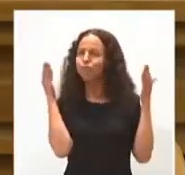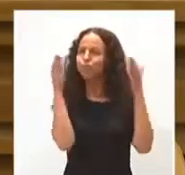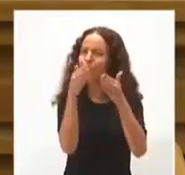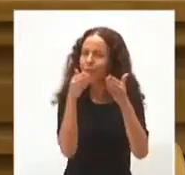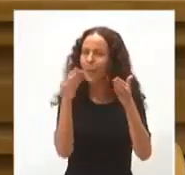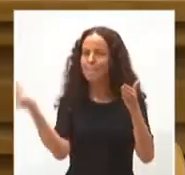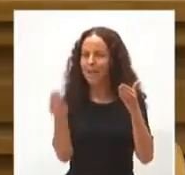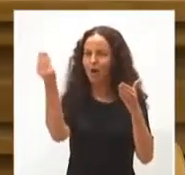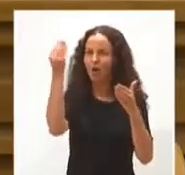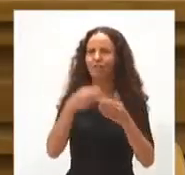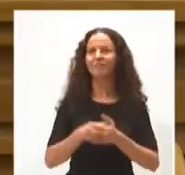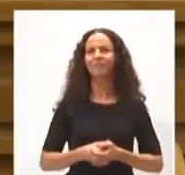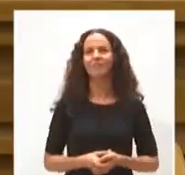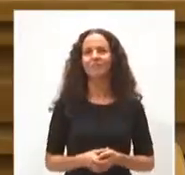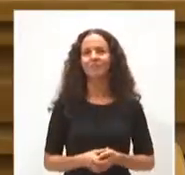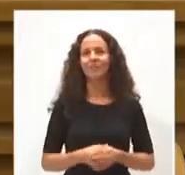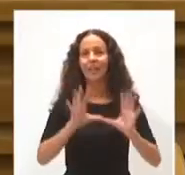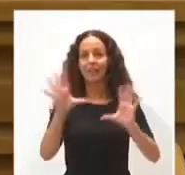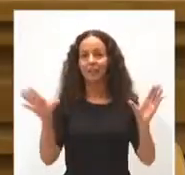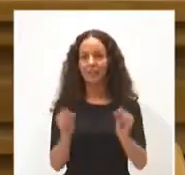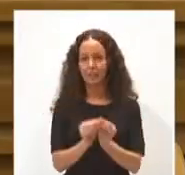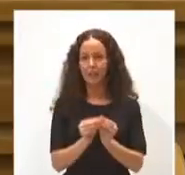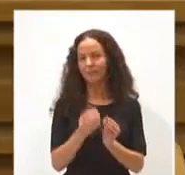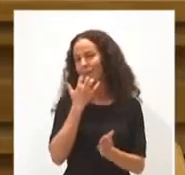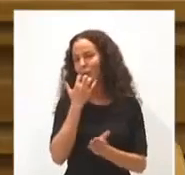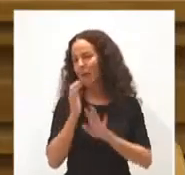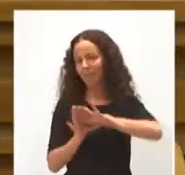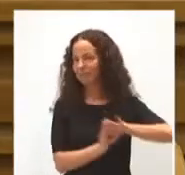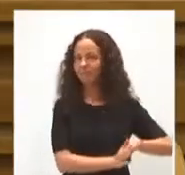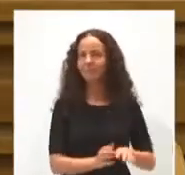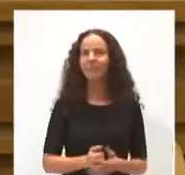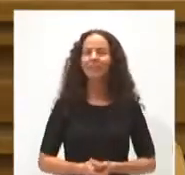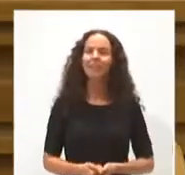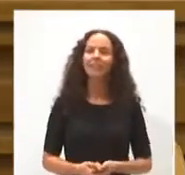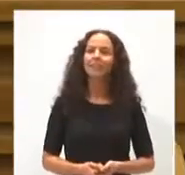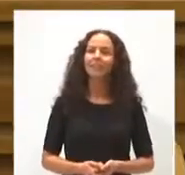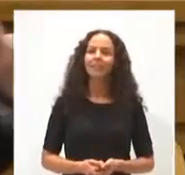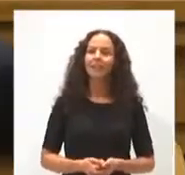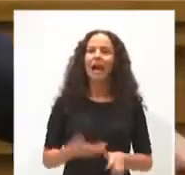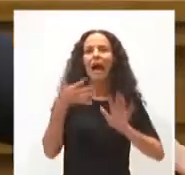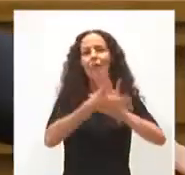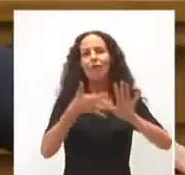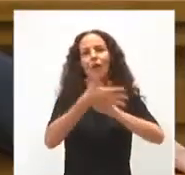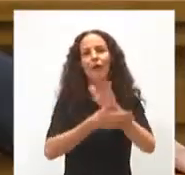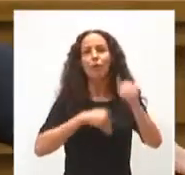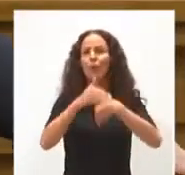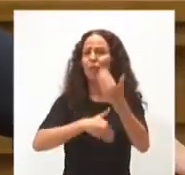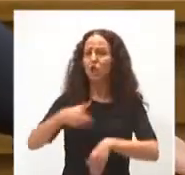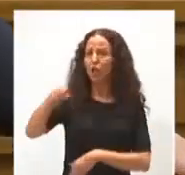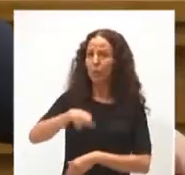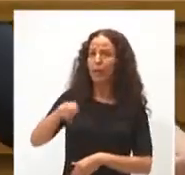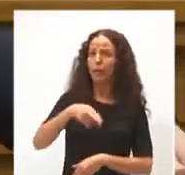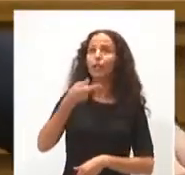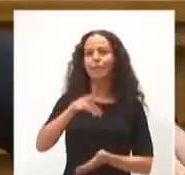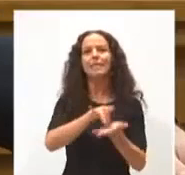mejor bueno en definitiva y más allá de la broma hemos sido hablando de procesos de recuperación y al mismo